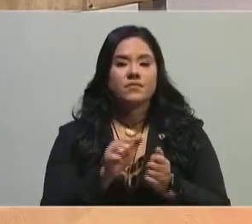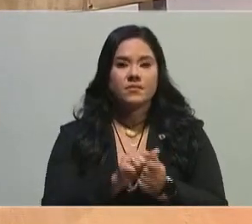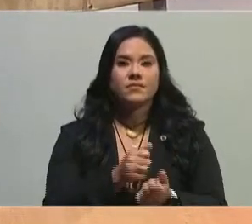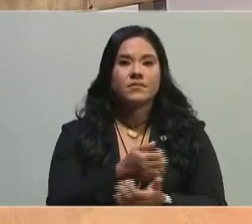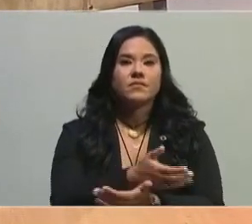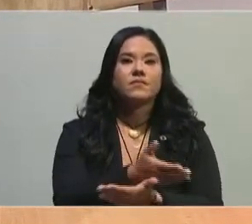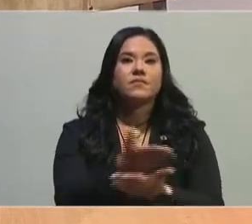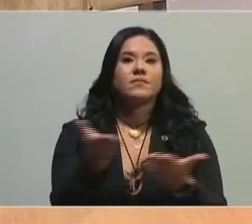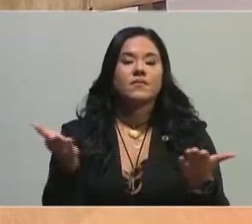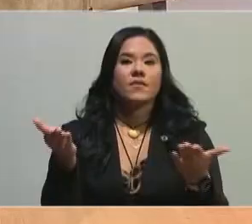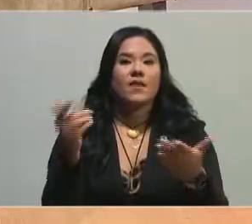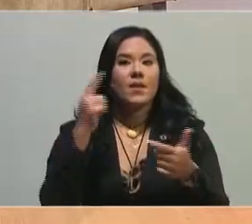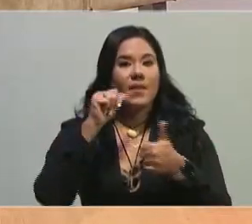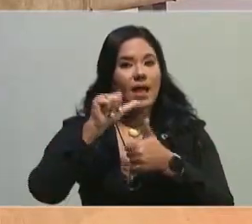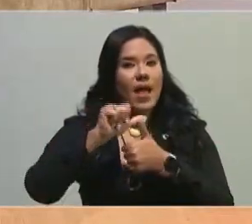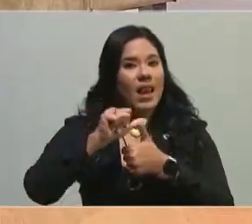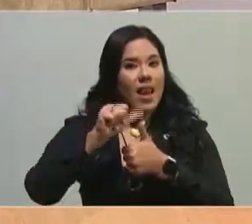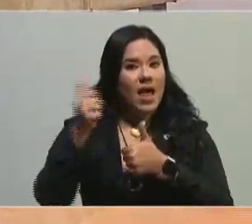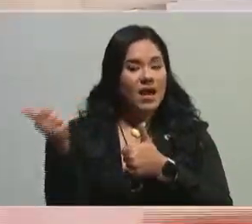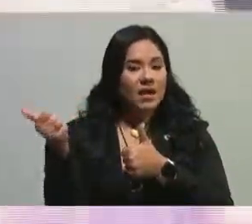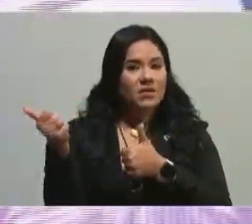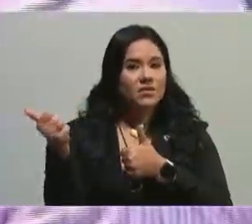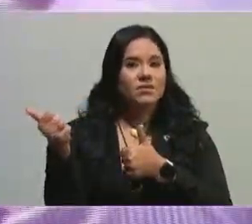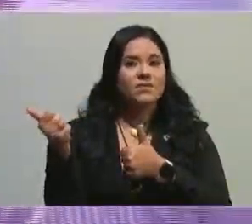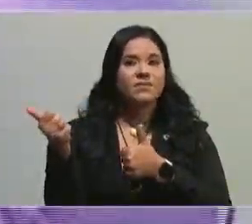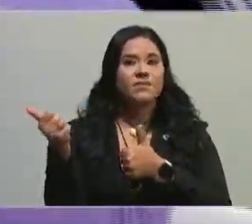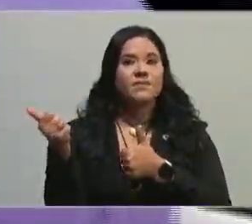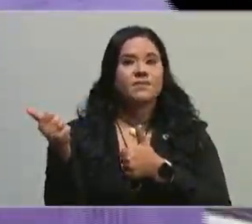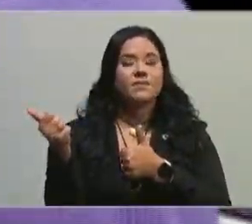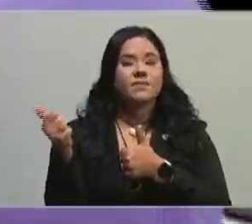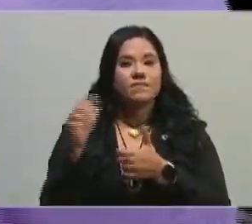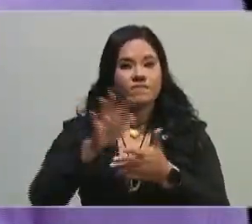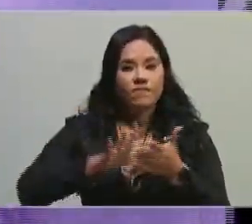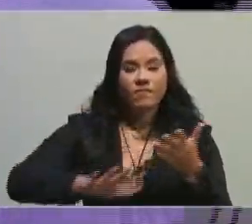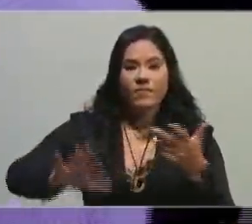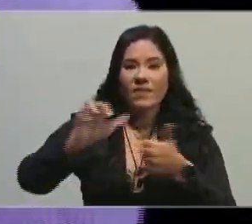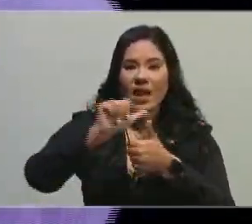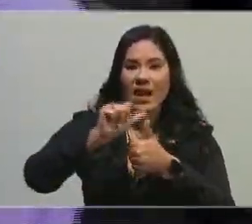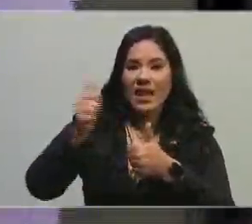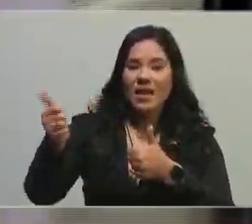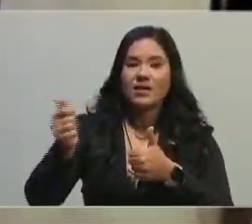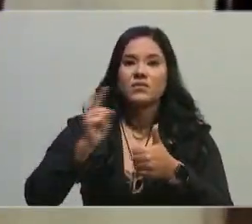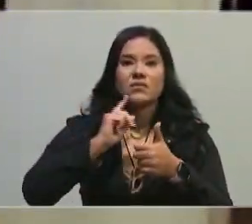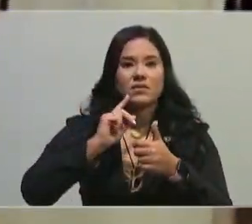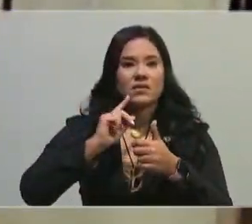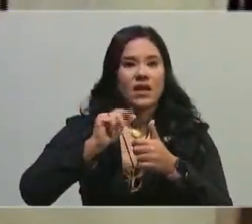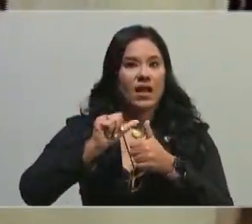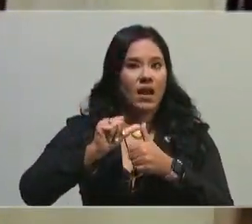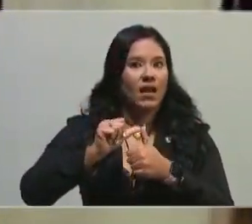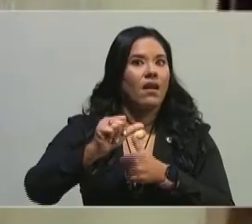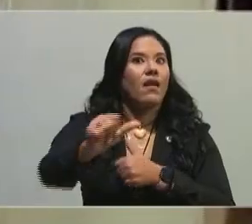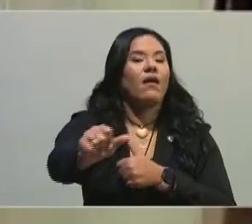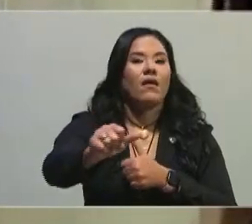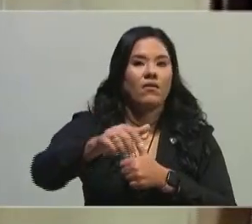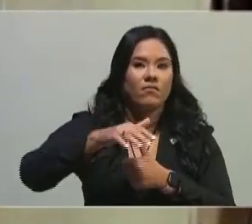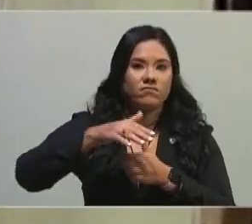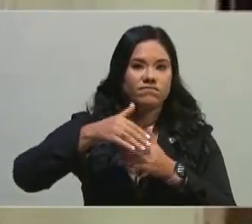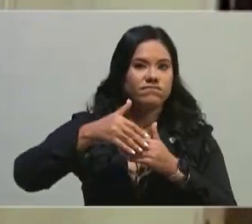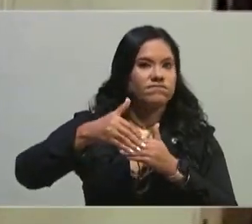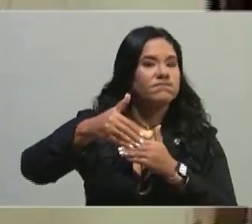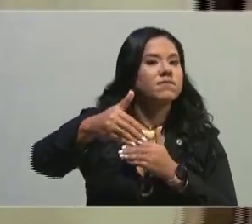en los alcarrizos que es una un municipio bastante verdad